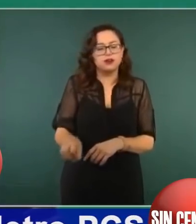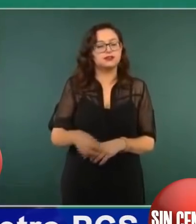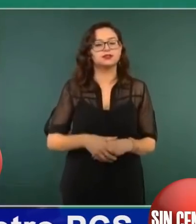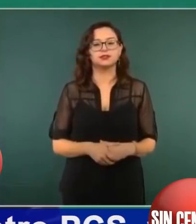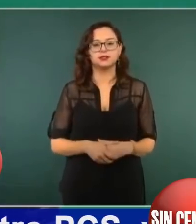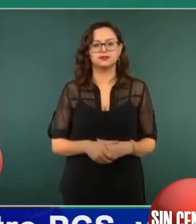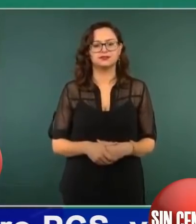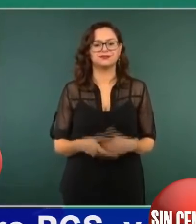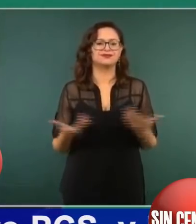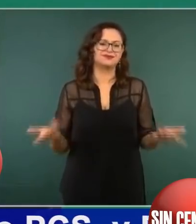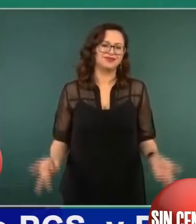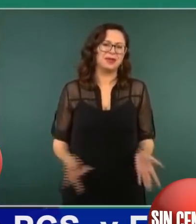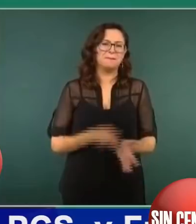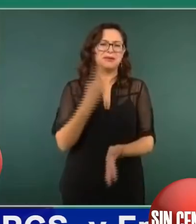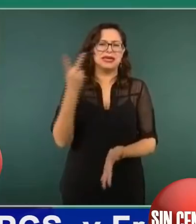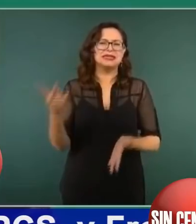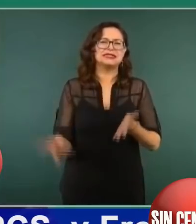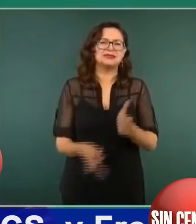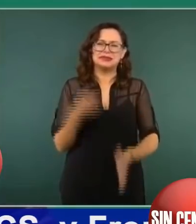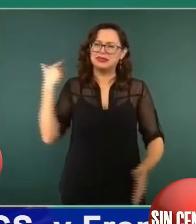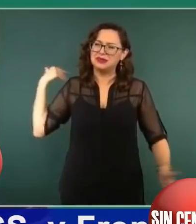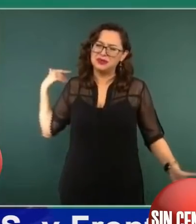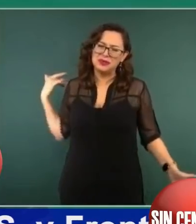¿Cuántos fraudes se cometieron?